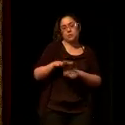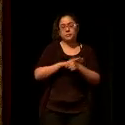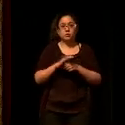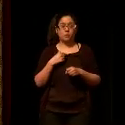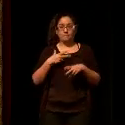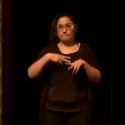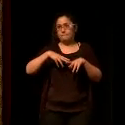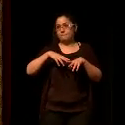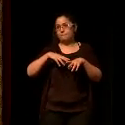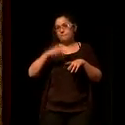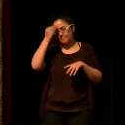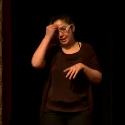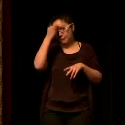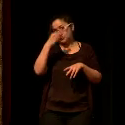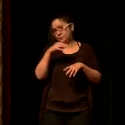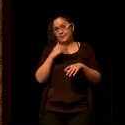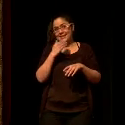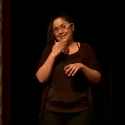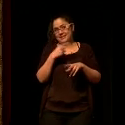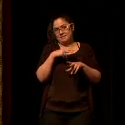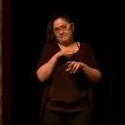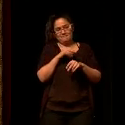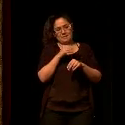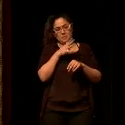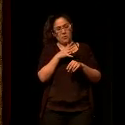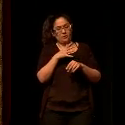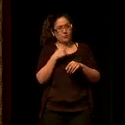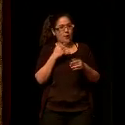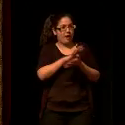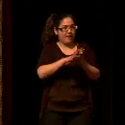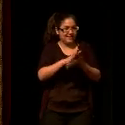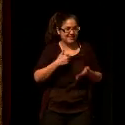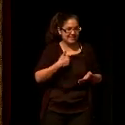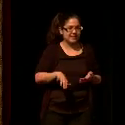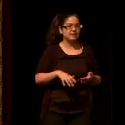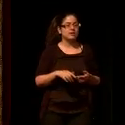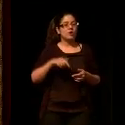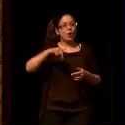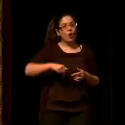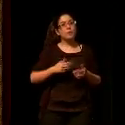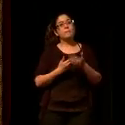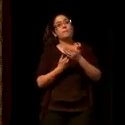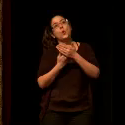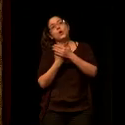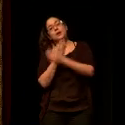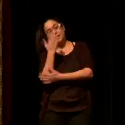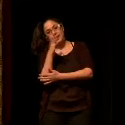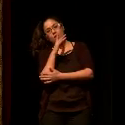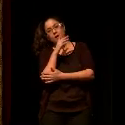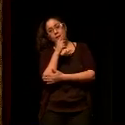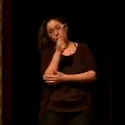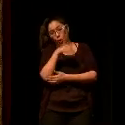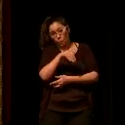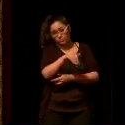mucho más la idea de esta tarde de esta mañana es que ahora dentro de poquito